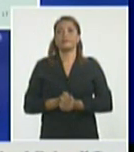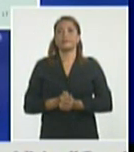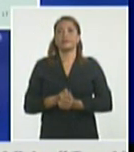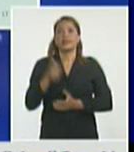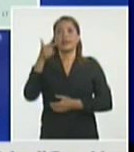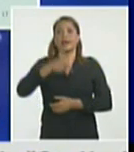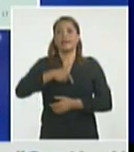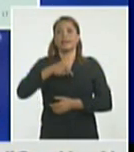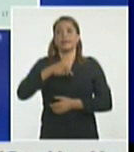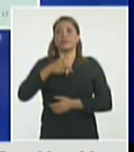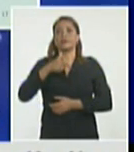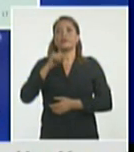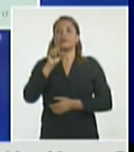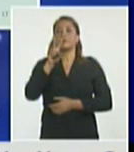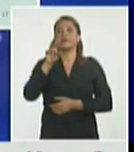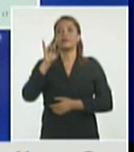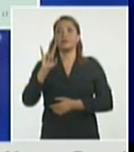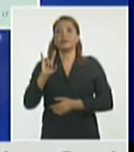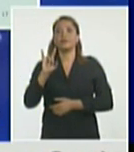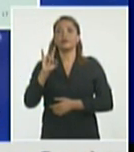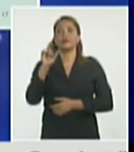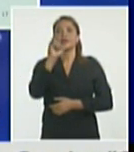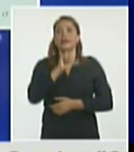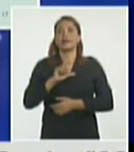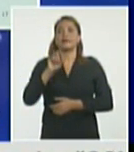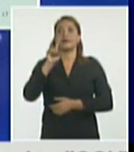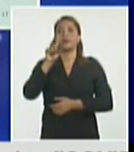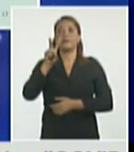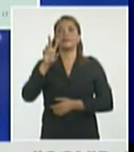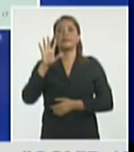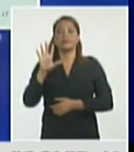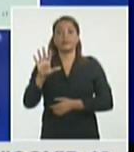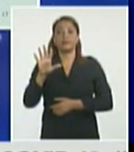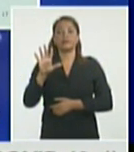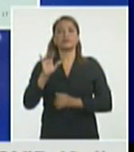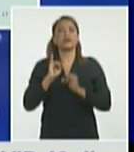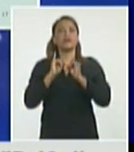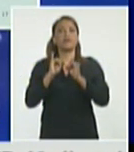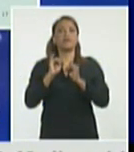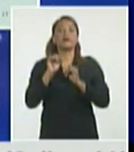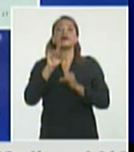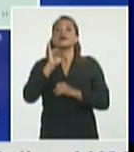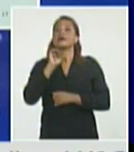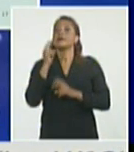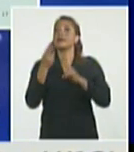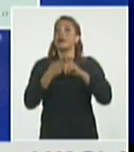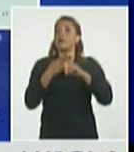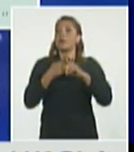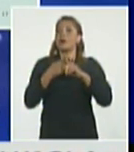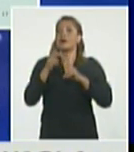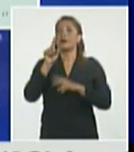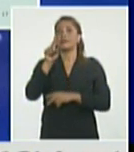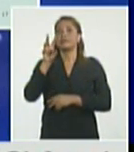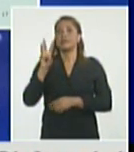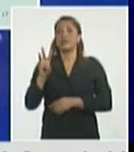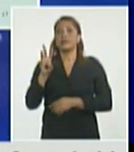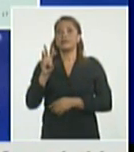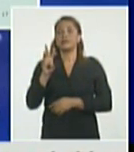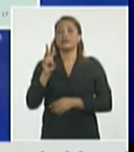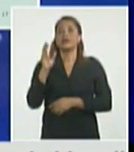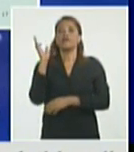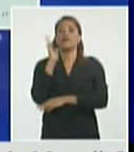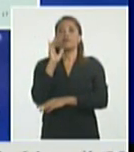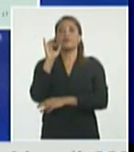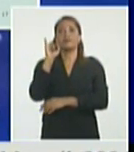Jatibonico 29, Cabaiguán 25, pero se diagnostican también en Yaguajay 13 personas, en Fomento 6,